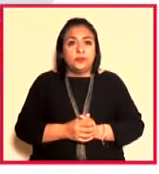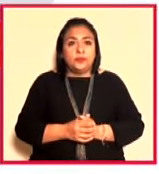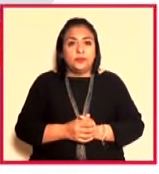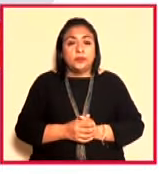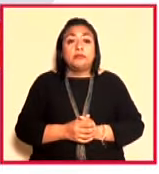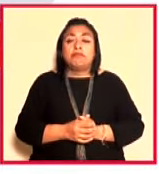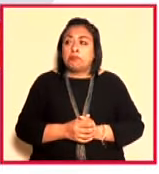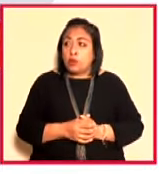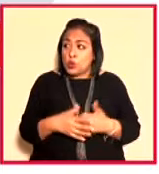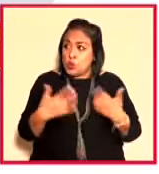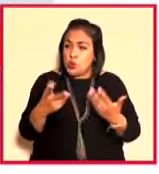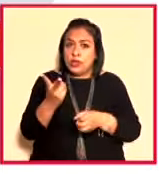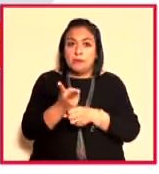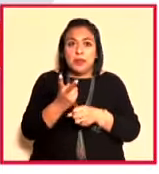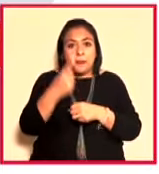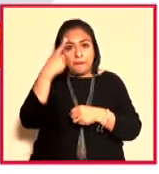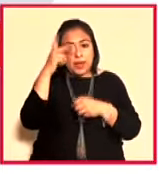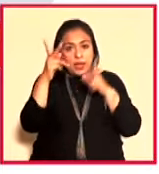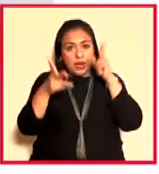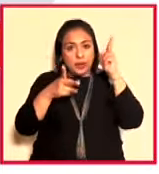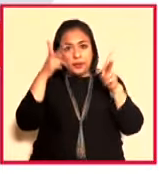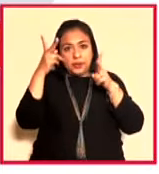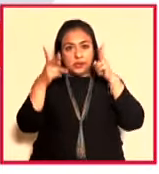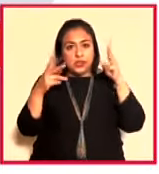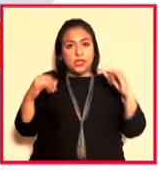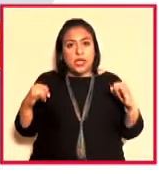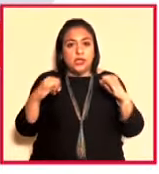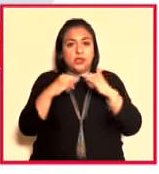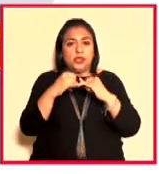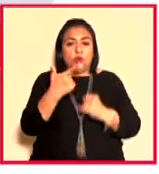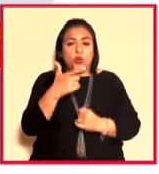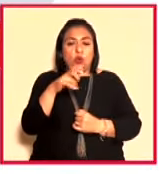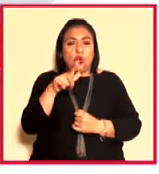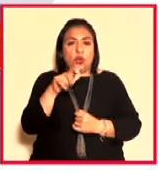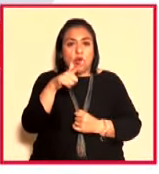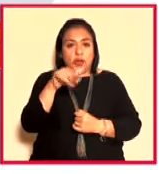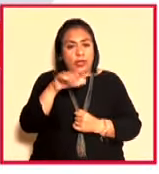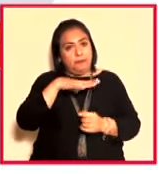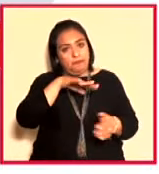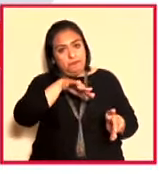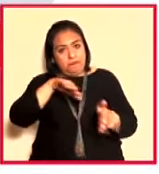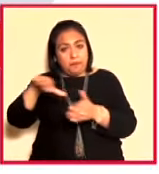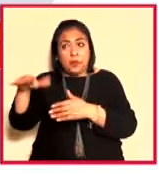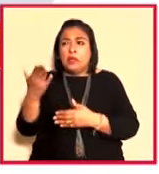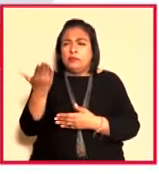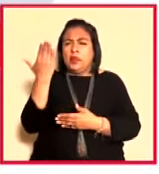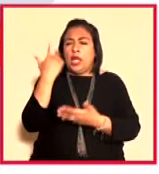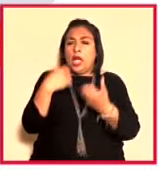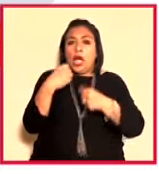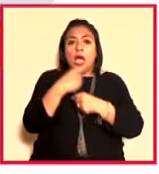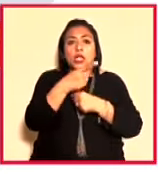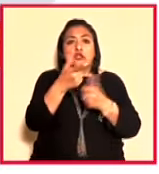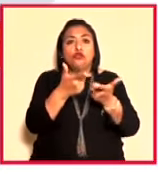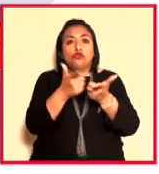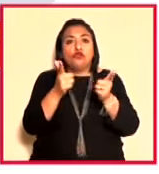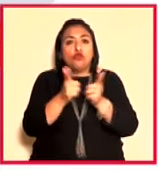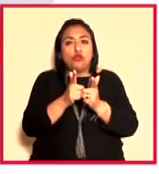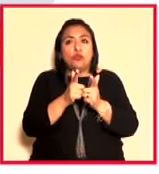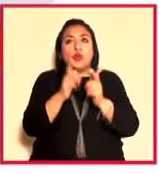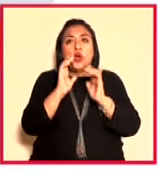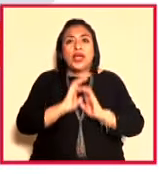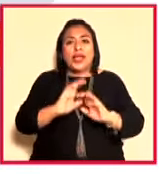Gran invitación para visitar el Instituto de Geología. Y en otros temas, desde hace algunos años, la agrupación Cantarte